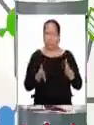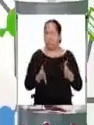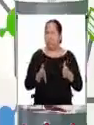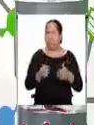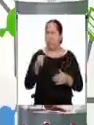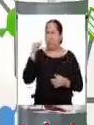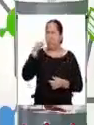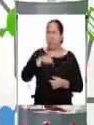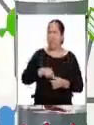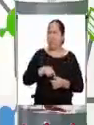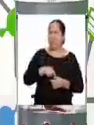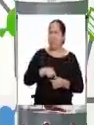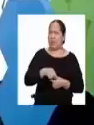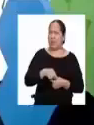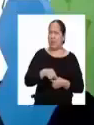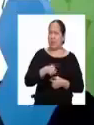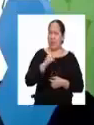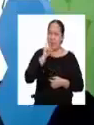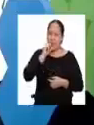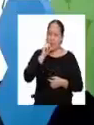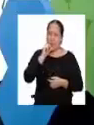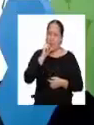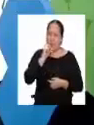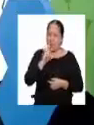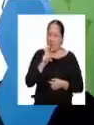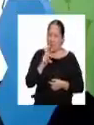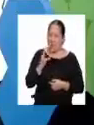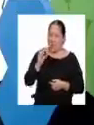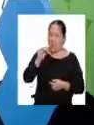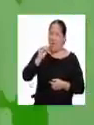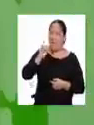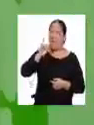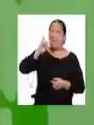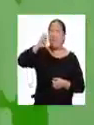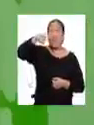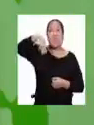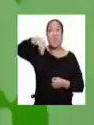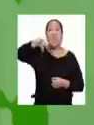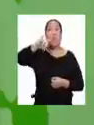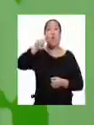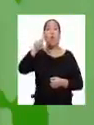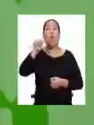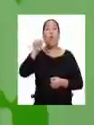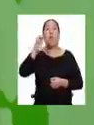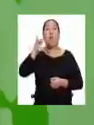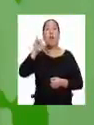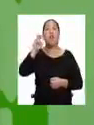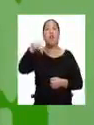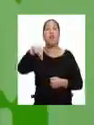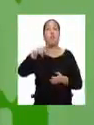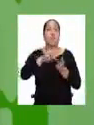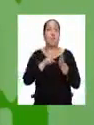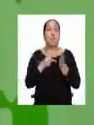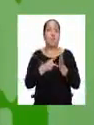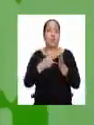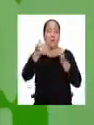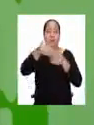realidad sería... una simulación creada por ellos. Oh...